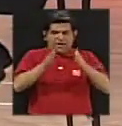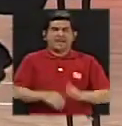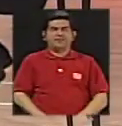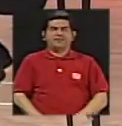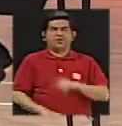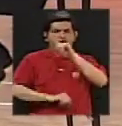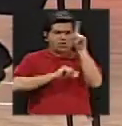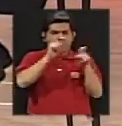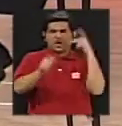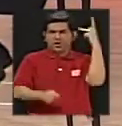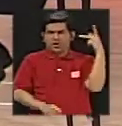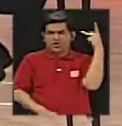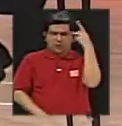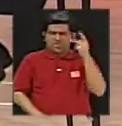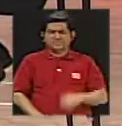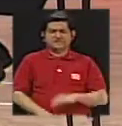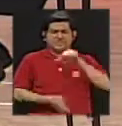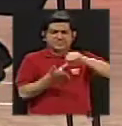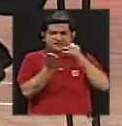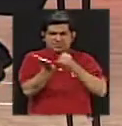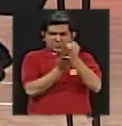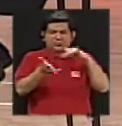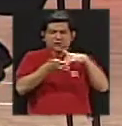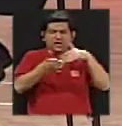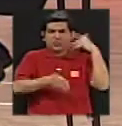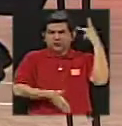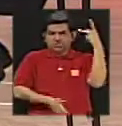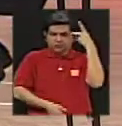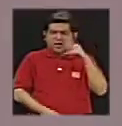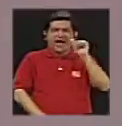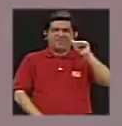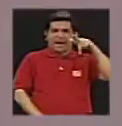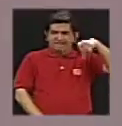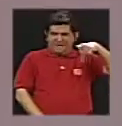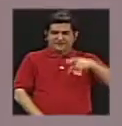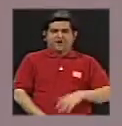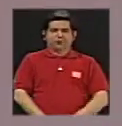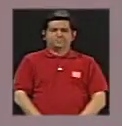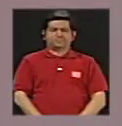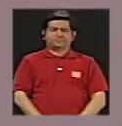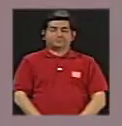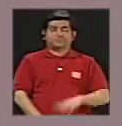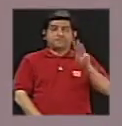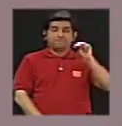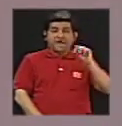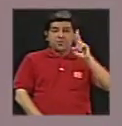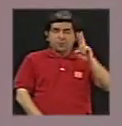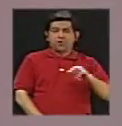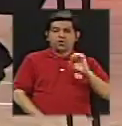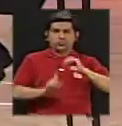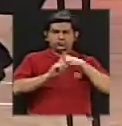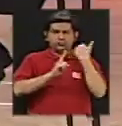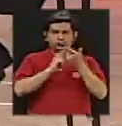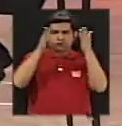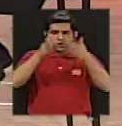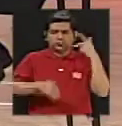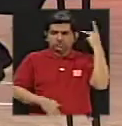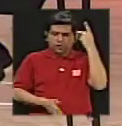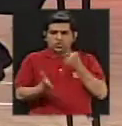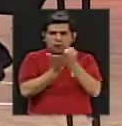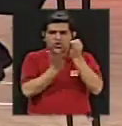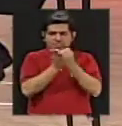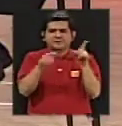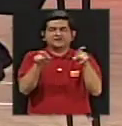las encuestas políticas del Centro de Investigación y Estudios Políticos, don Adrián Piñataro, y don Manuel Rojas, sociólogo político y también